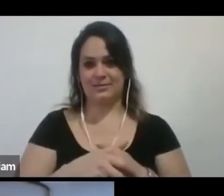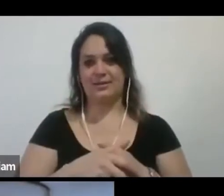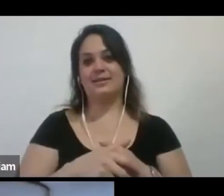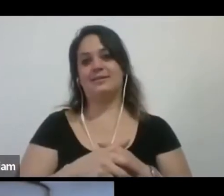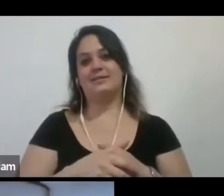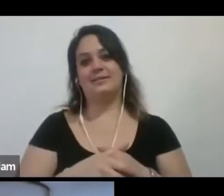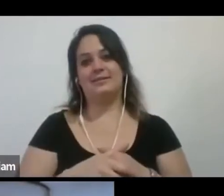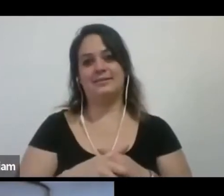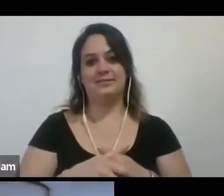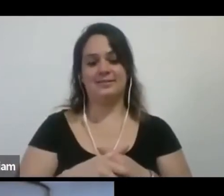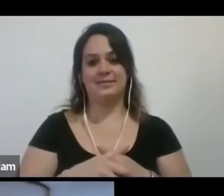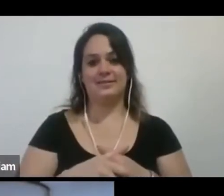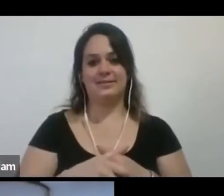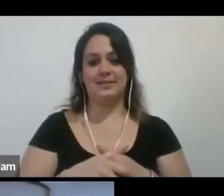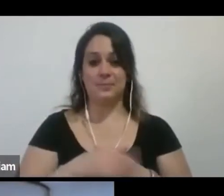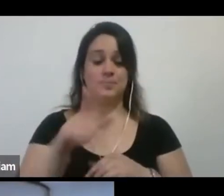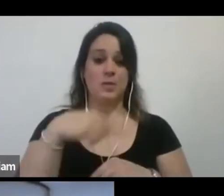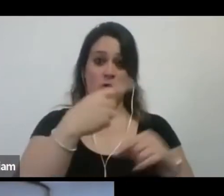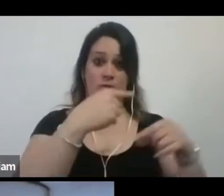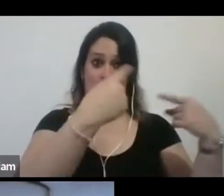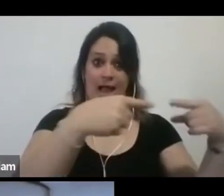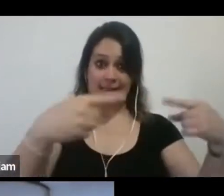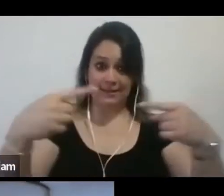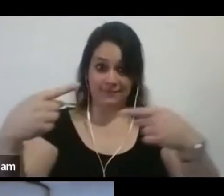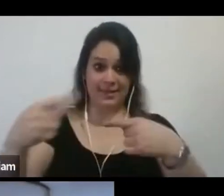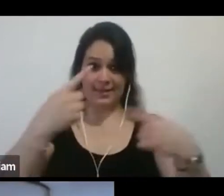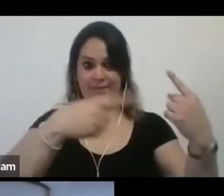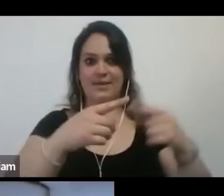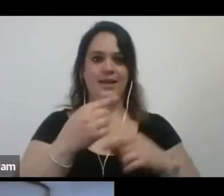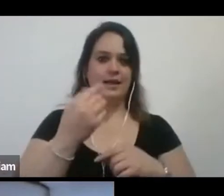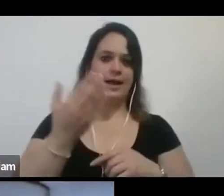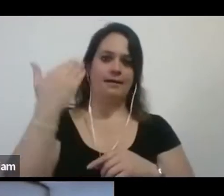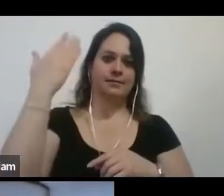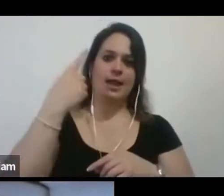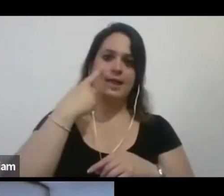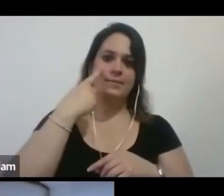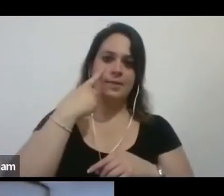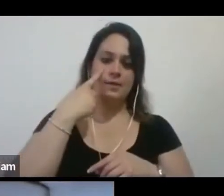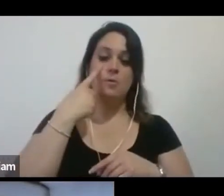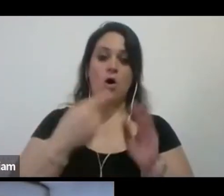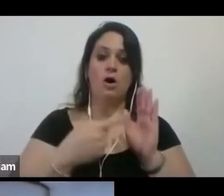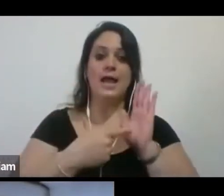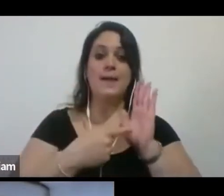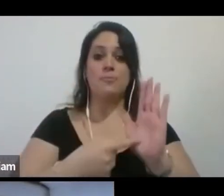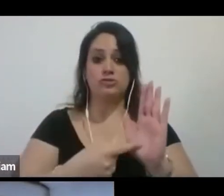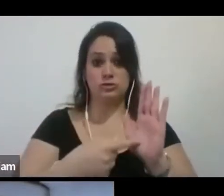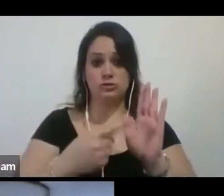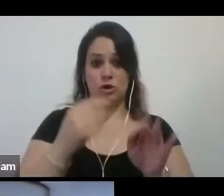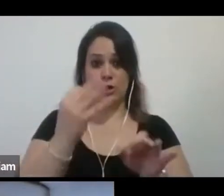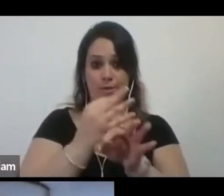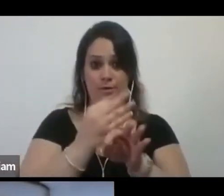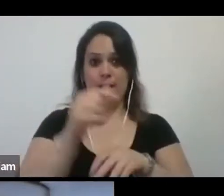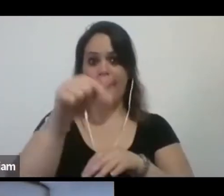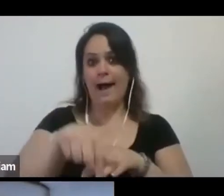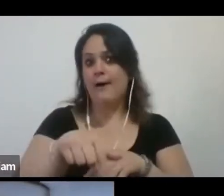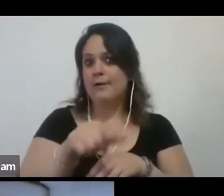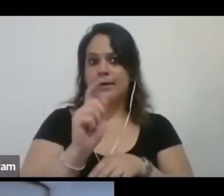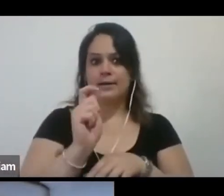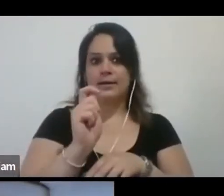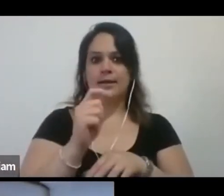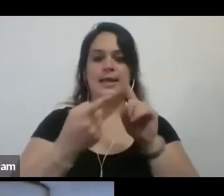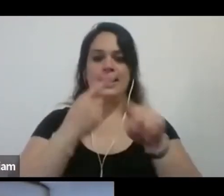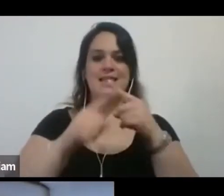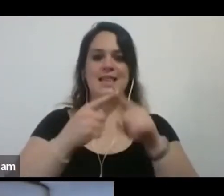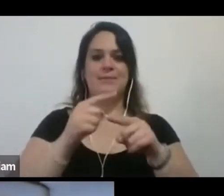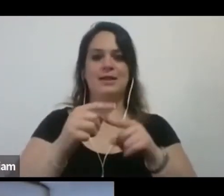Bueno, como en las otras actividades que hemos tenido en vivo durante la Expo Educativa, nos acompaña en este caso Marian, que